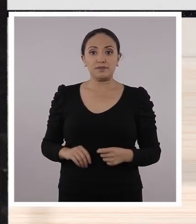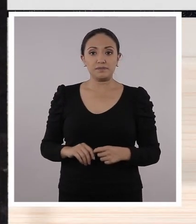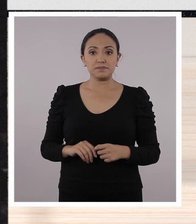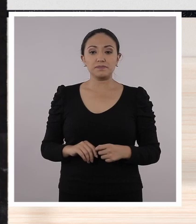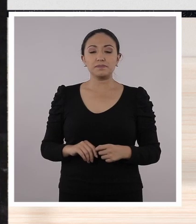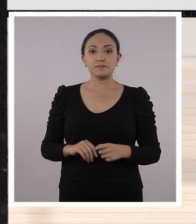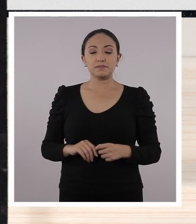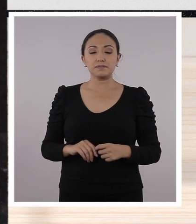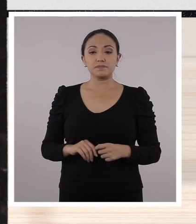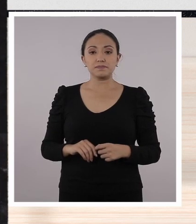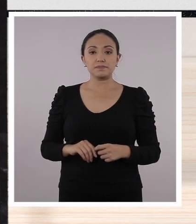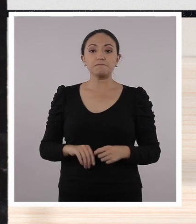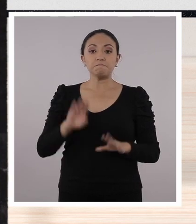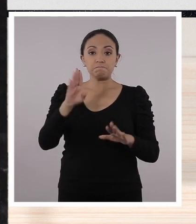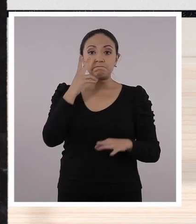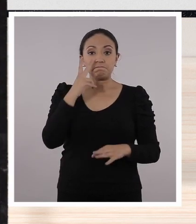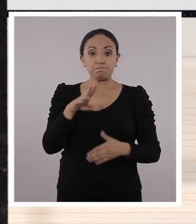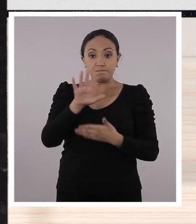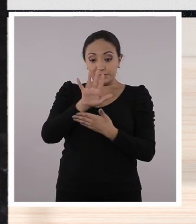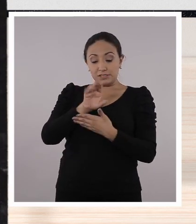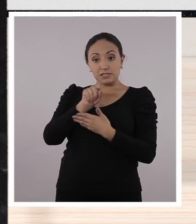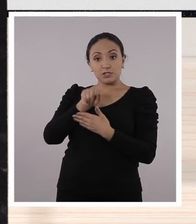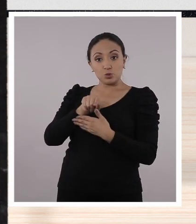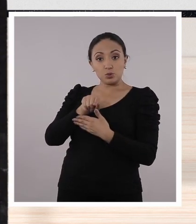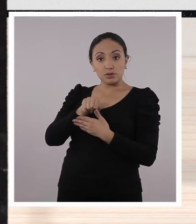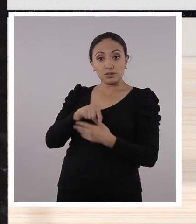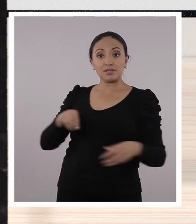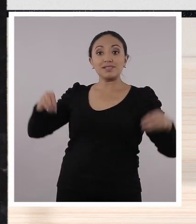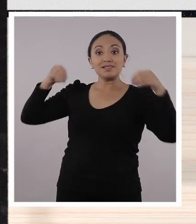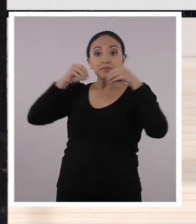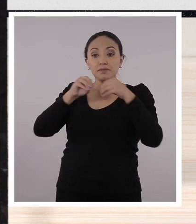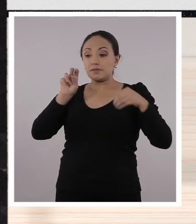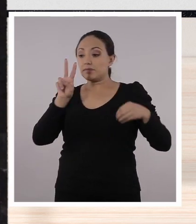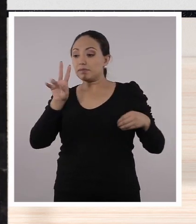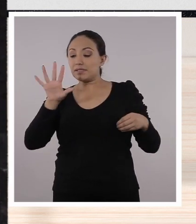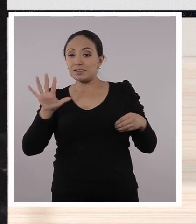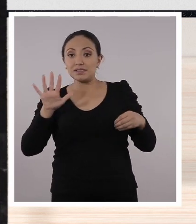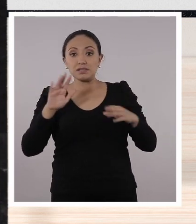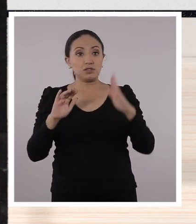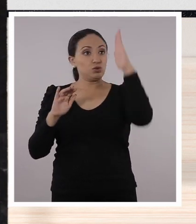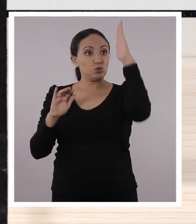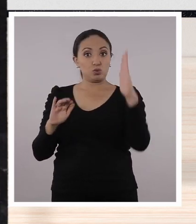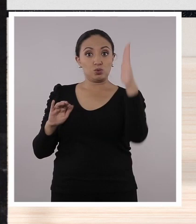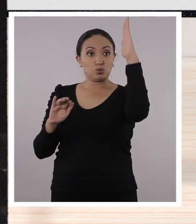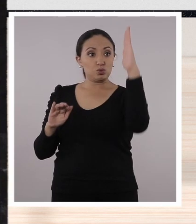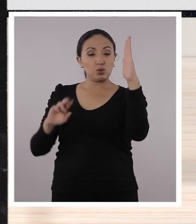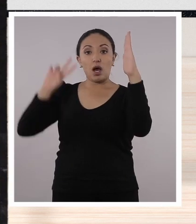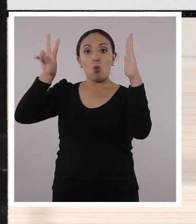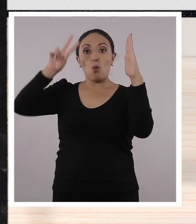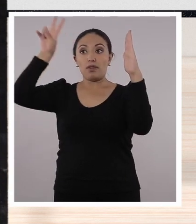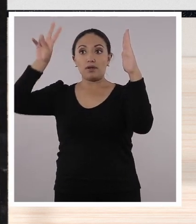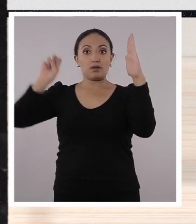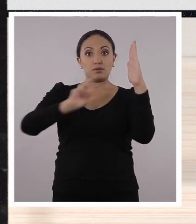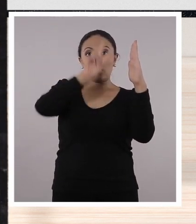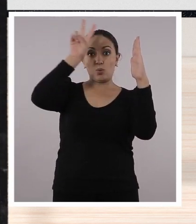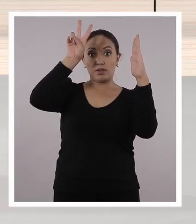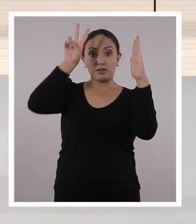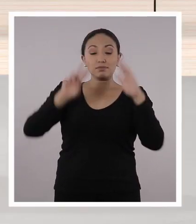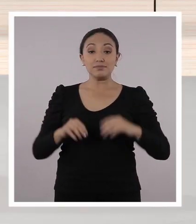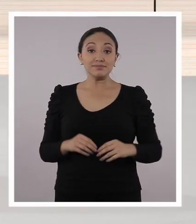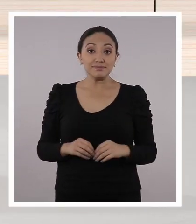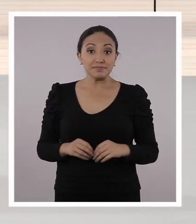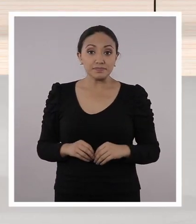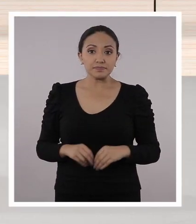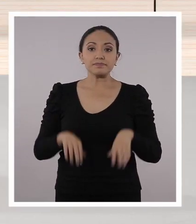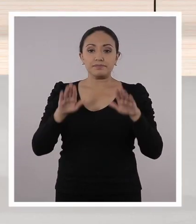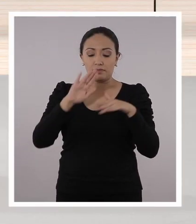Entonces sería 50 elevado al cuadrado más 25 que vale el cateto 2 al cuadrado.